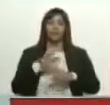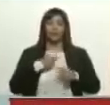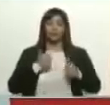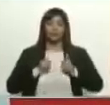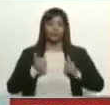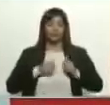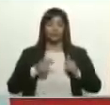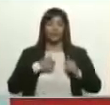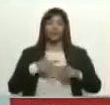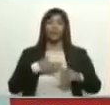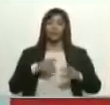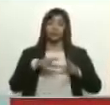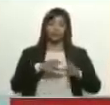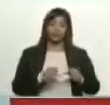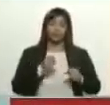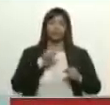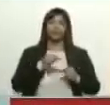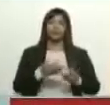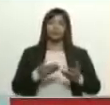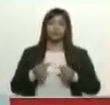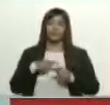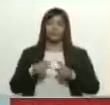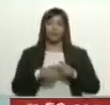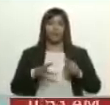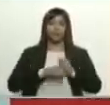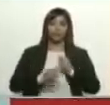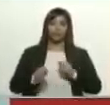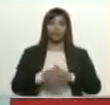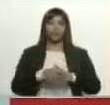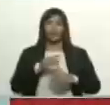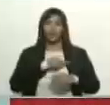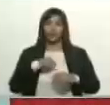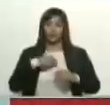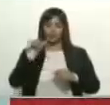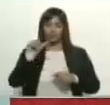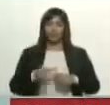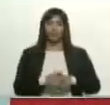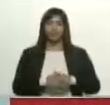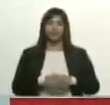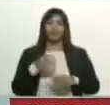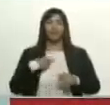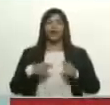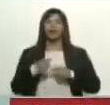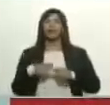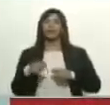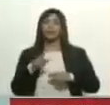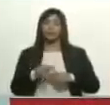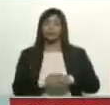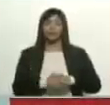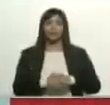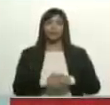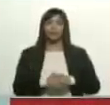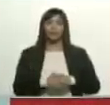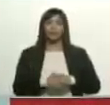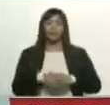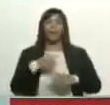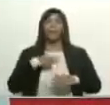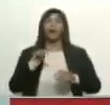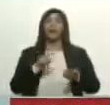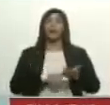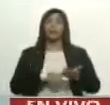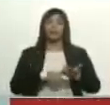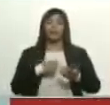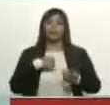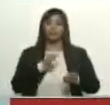de conspiración, como ya lo he venido detallando, y asociación para cumplir una